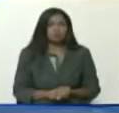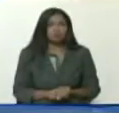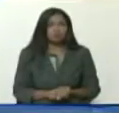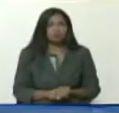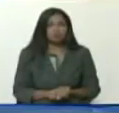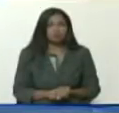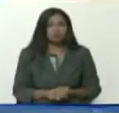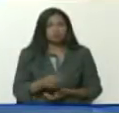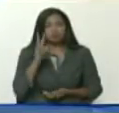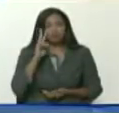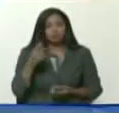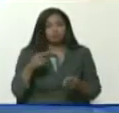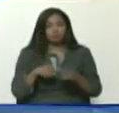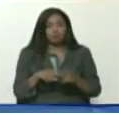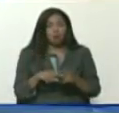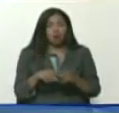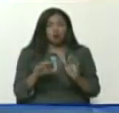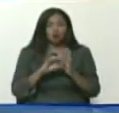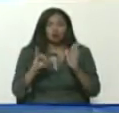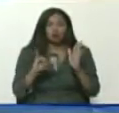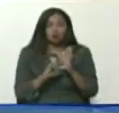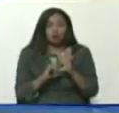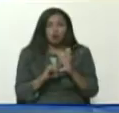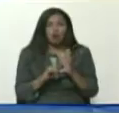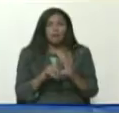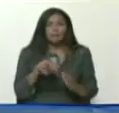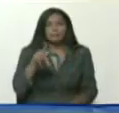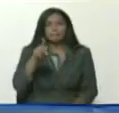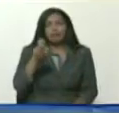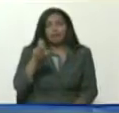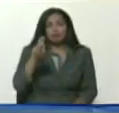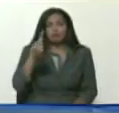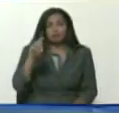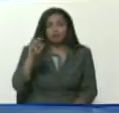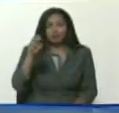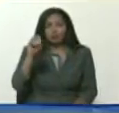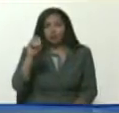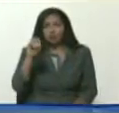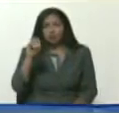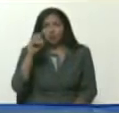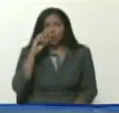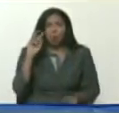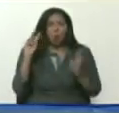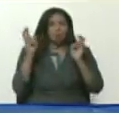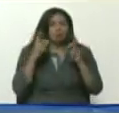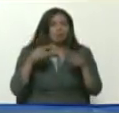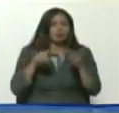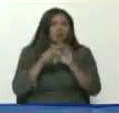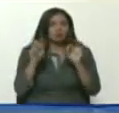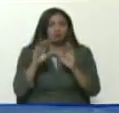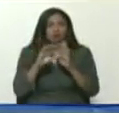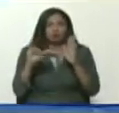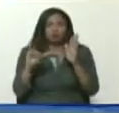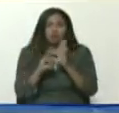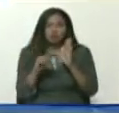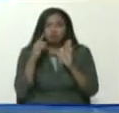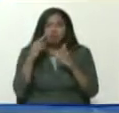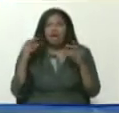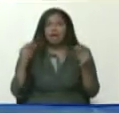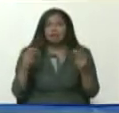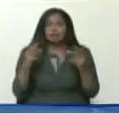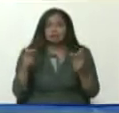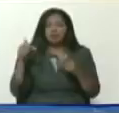Por ahí vi unas declaraciones del constituyente Pedro Carreño sobre muchos temas, sobre estos temas. La constituyente está activada